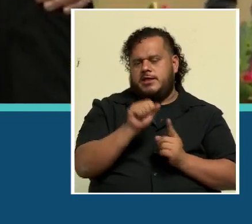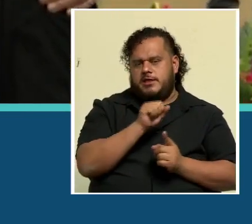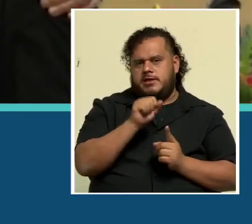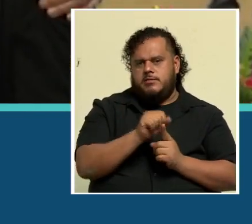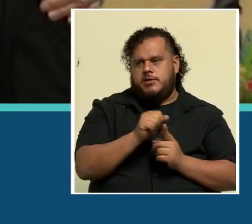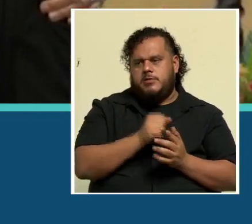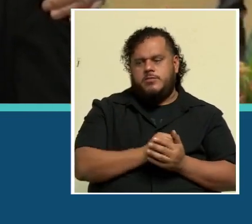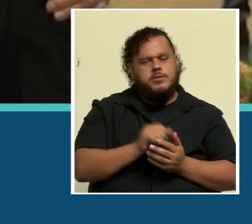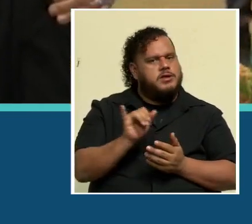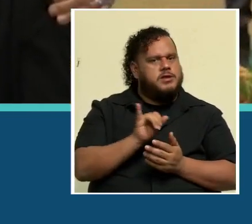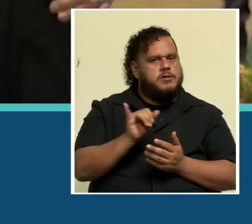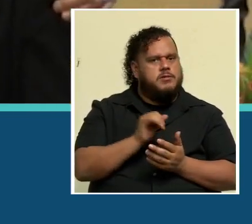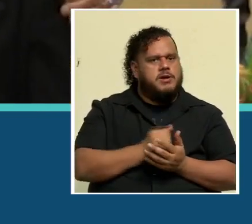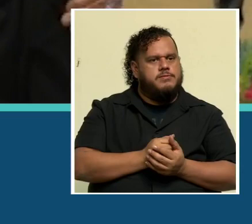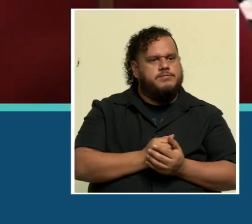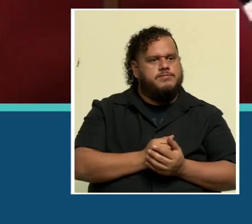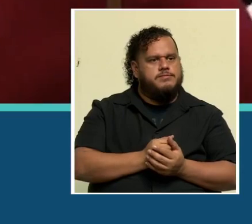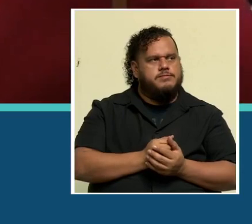a la vez